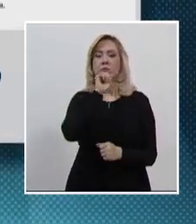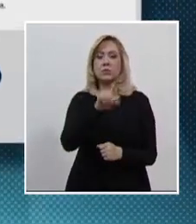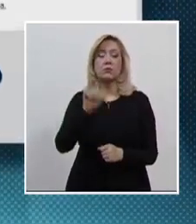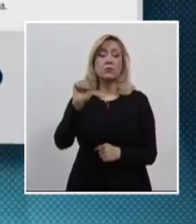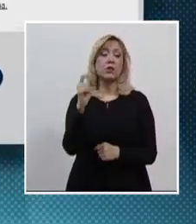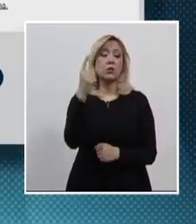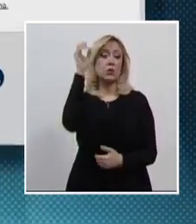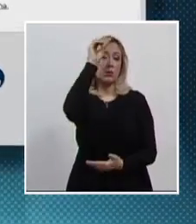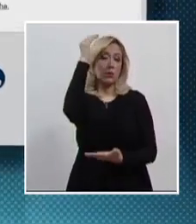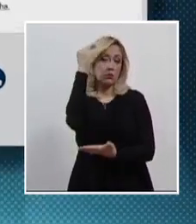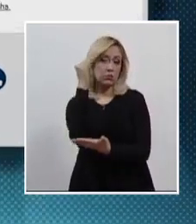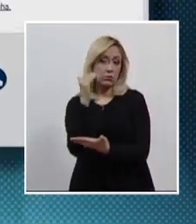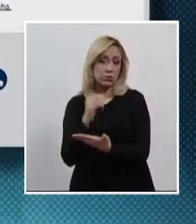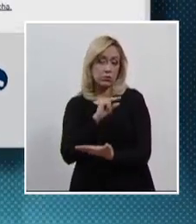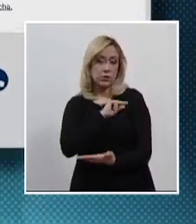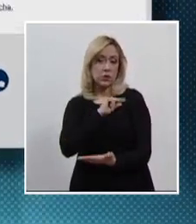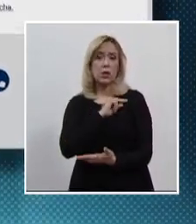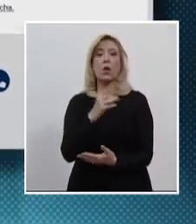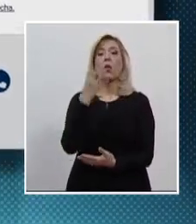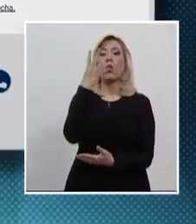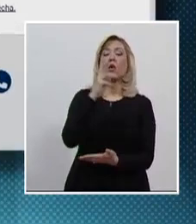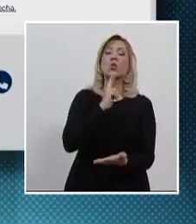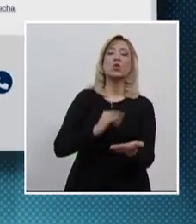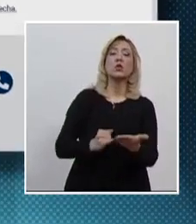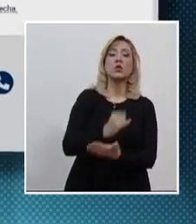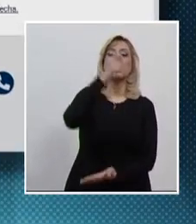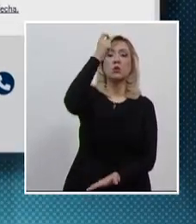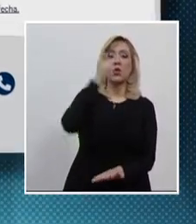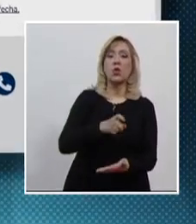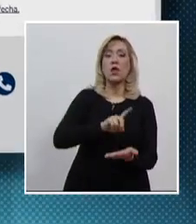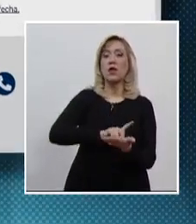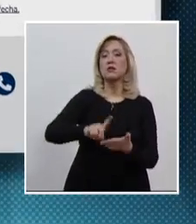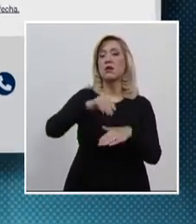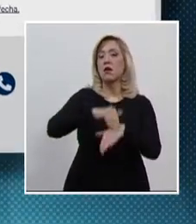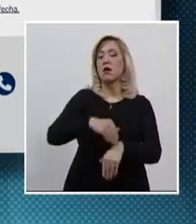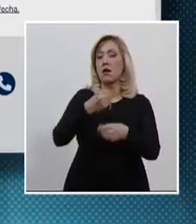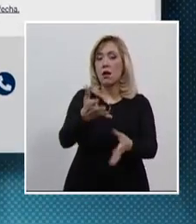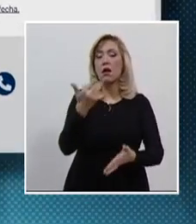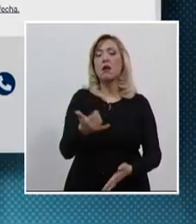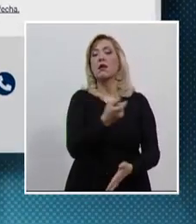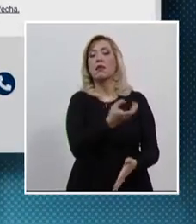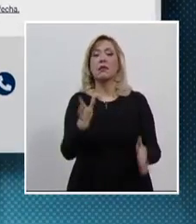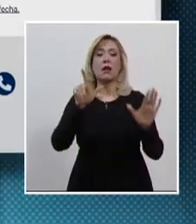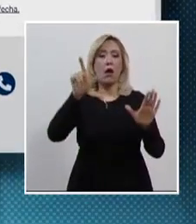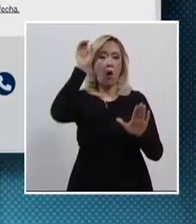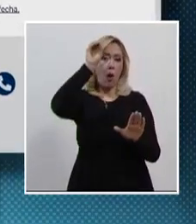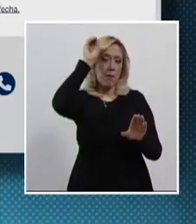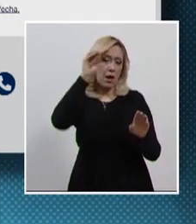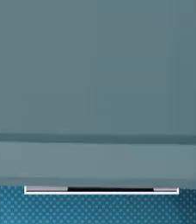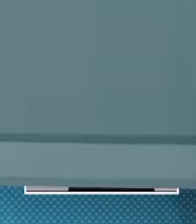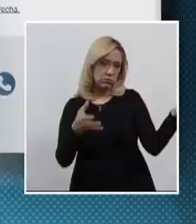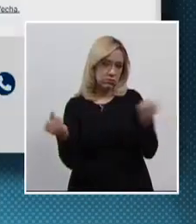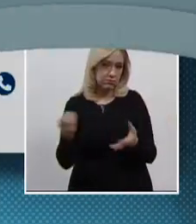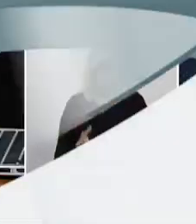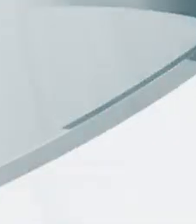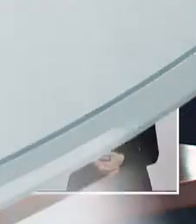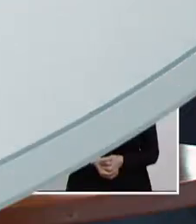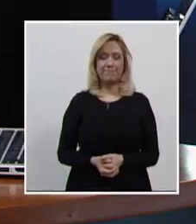21 criterios, 4 jurisprudencias y 17 tesis aisladas.